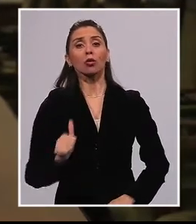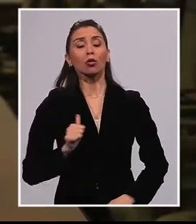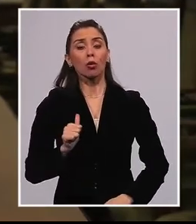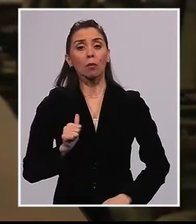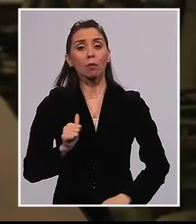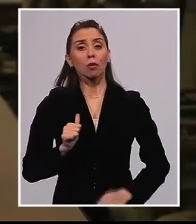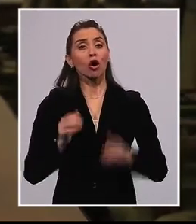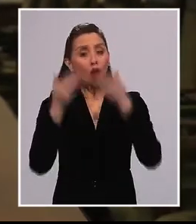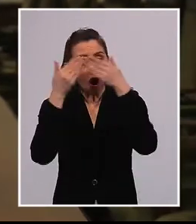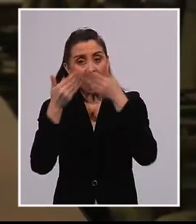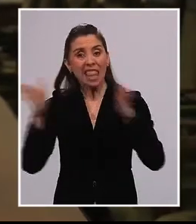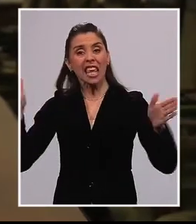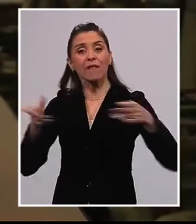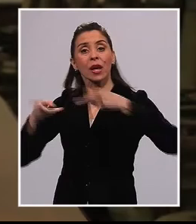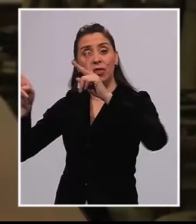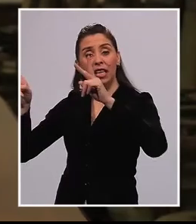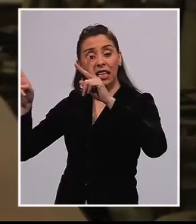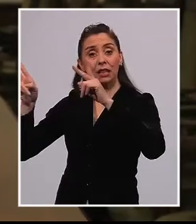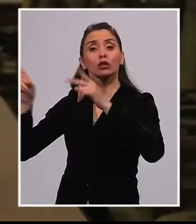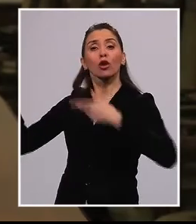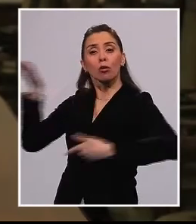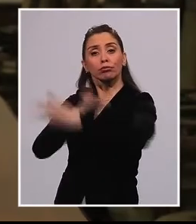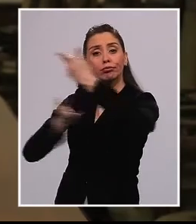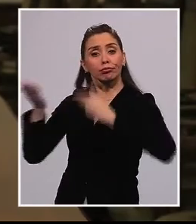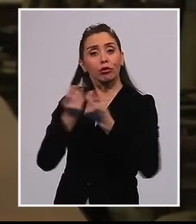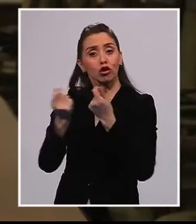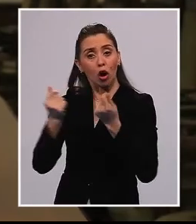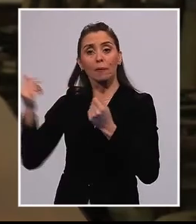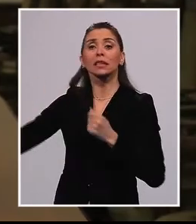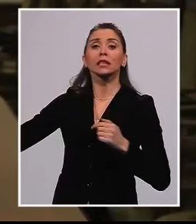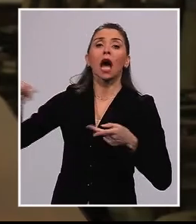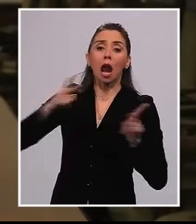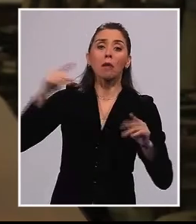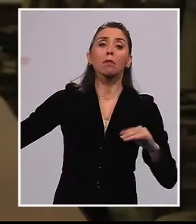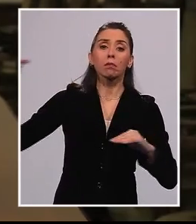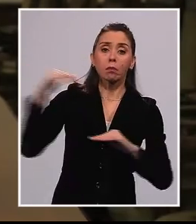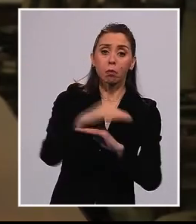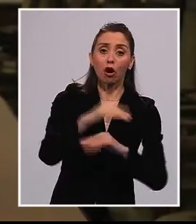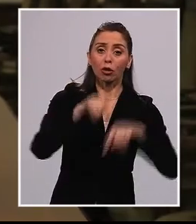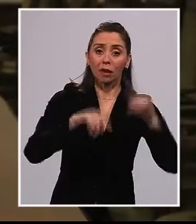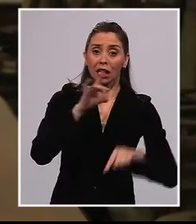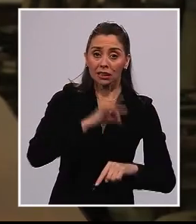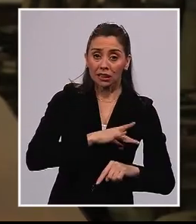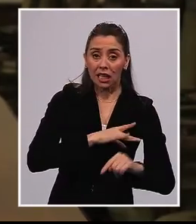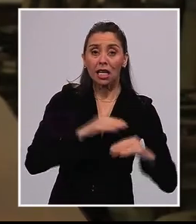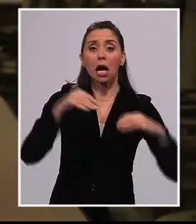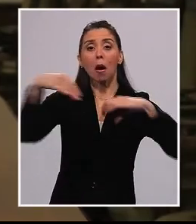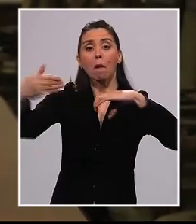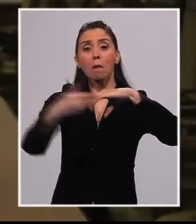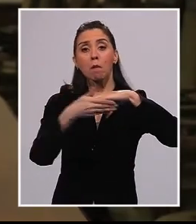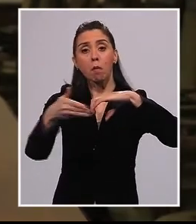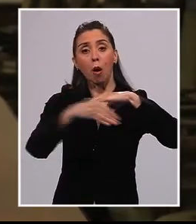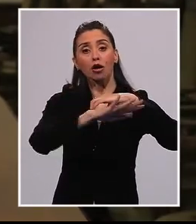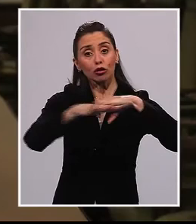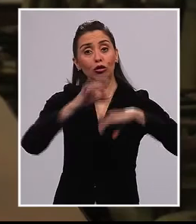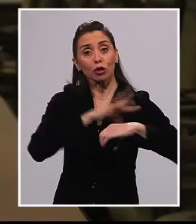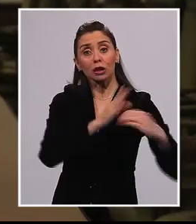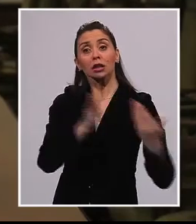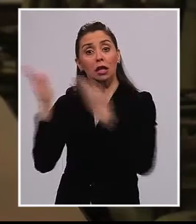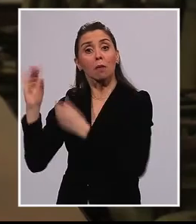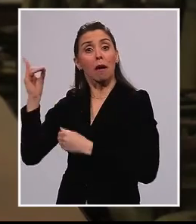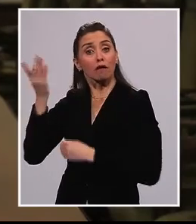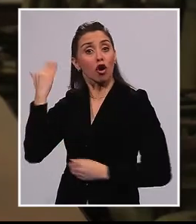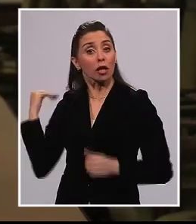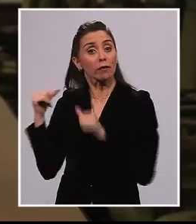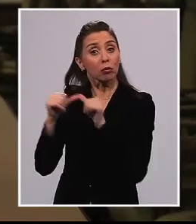al más amplio y libre derecho de tránsito comercial por su territorio y puertos del pacífico a bolivia el gobierno de